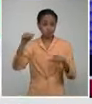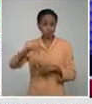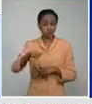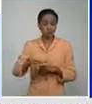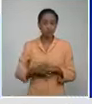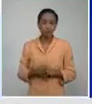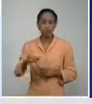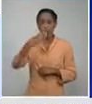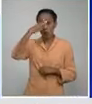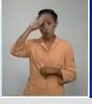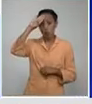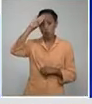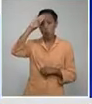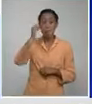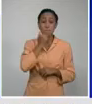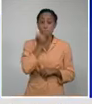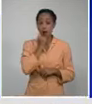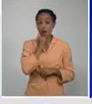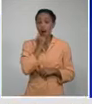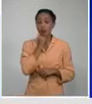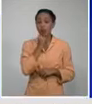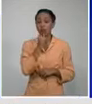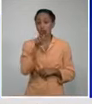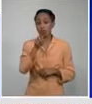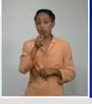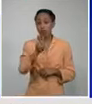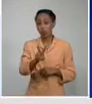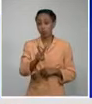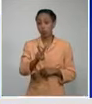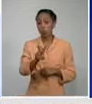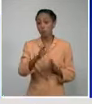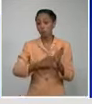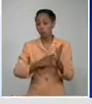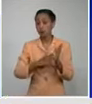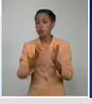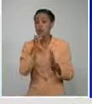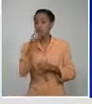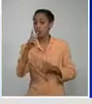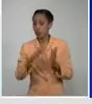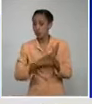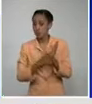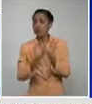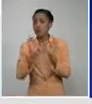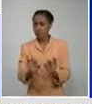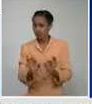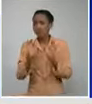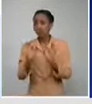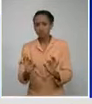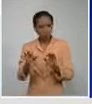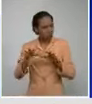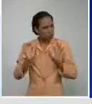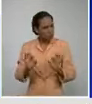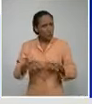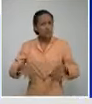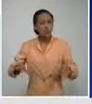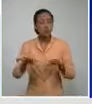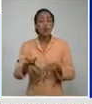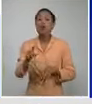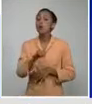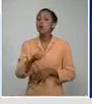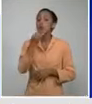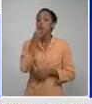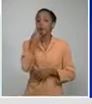hace más de dos meses, y también se puede apreciar